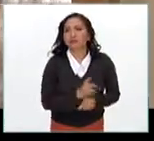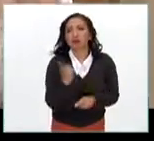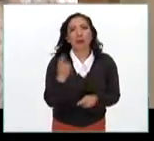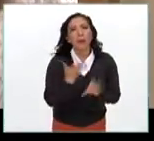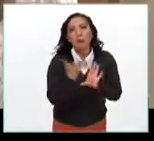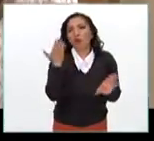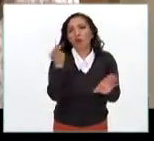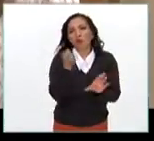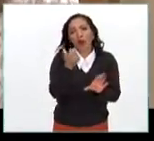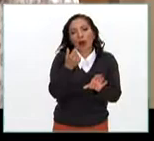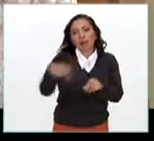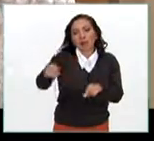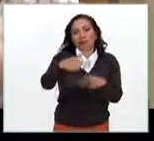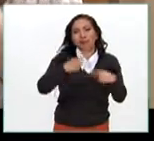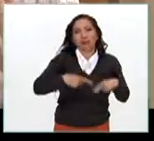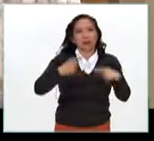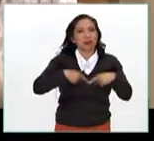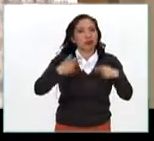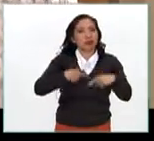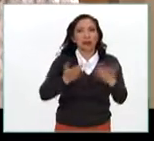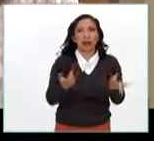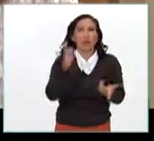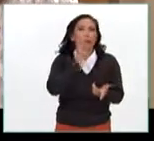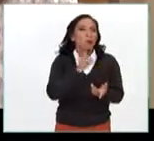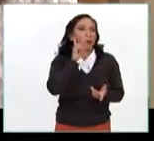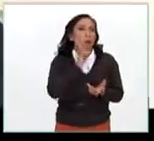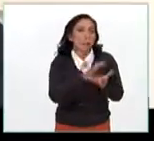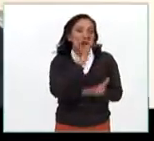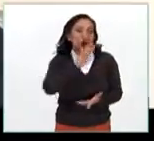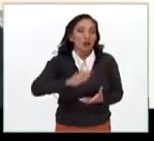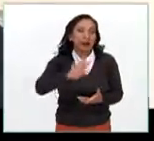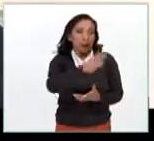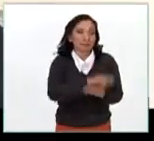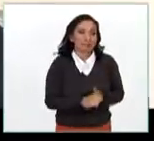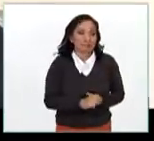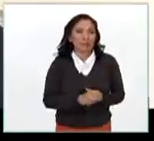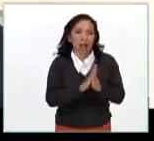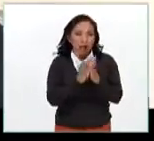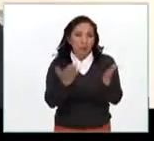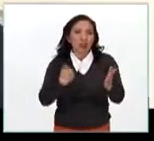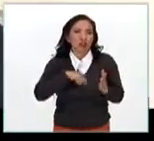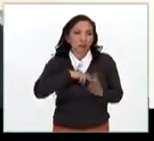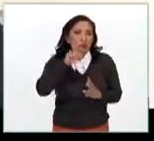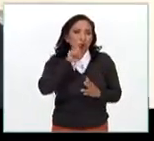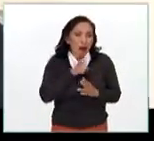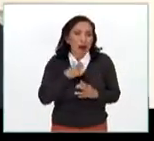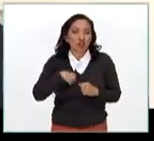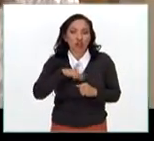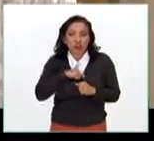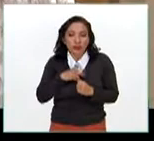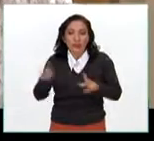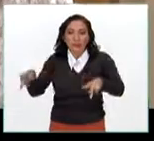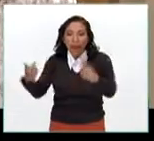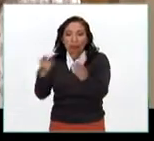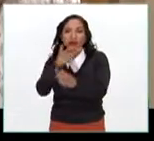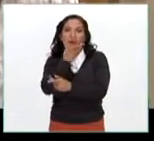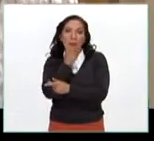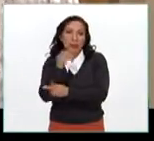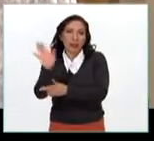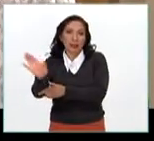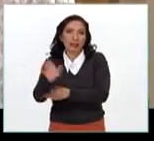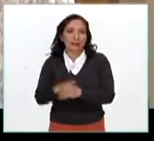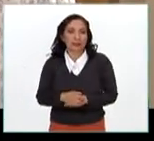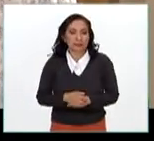Porque somos muy poquitas. Y hablo en femenino porque las que son puras mujeres. Los libros somos mujeres, los que los venden son